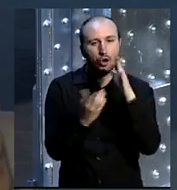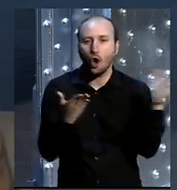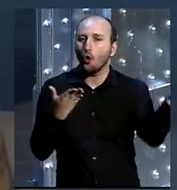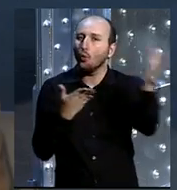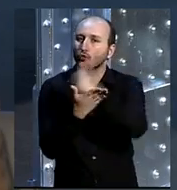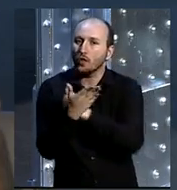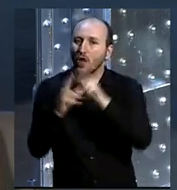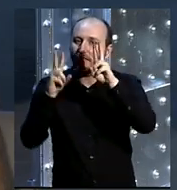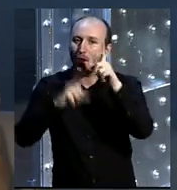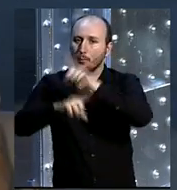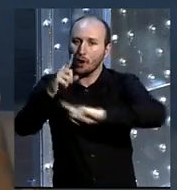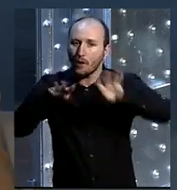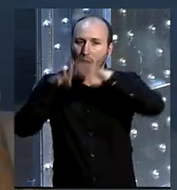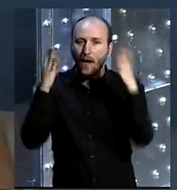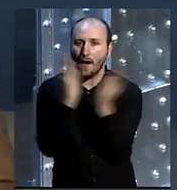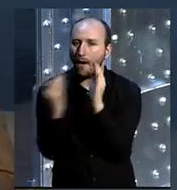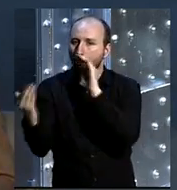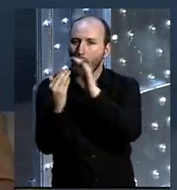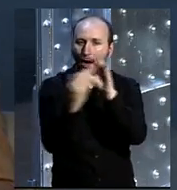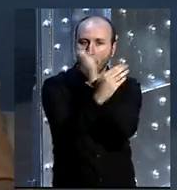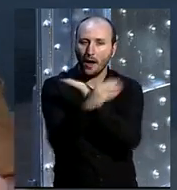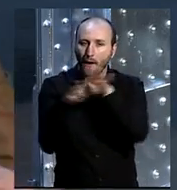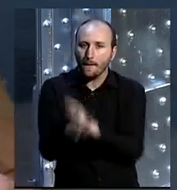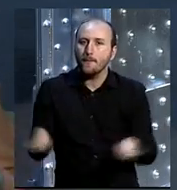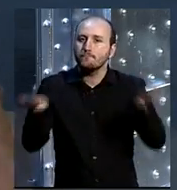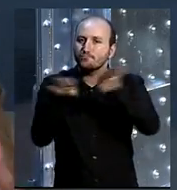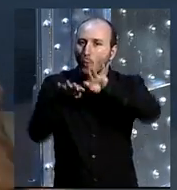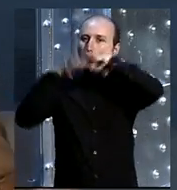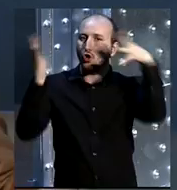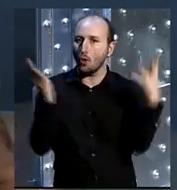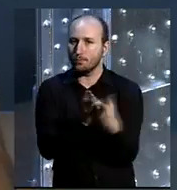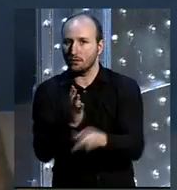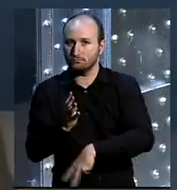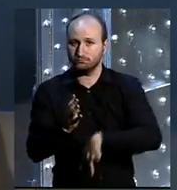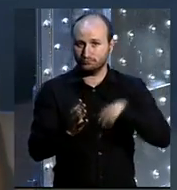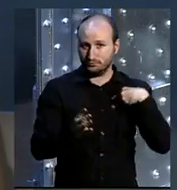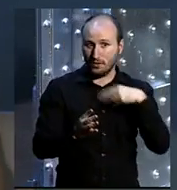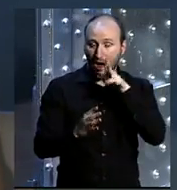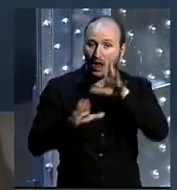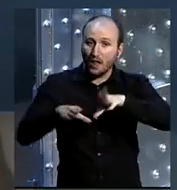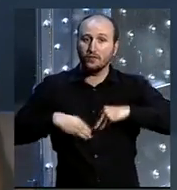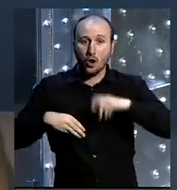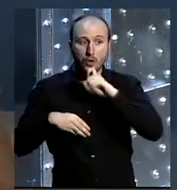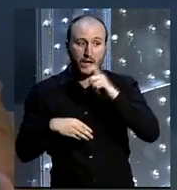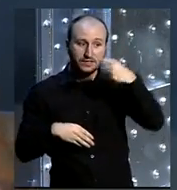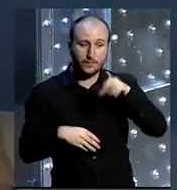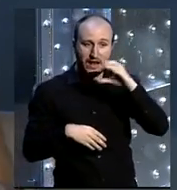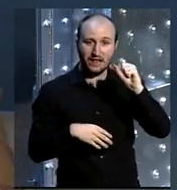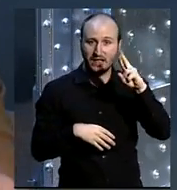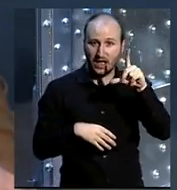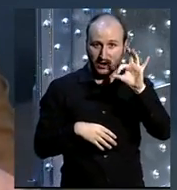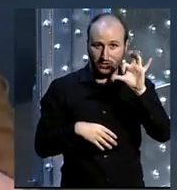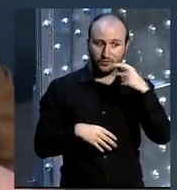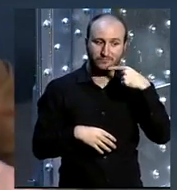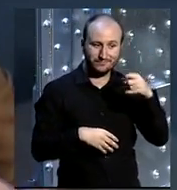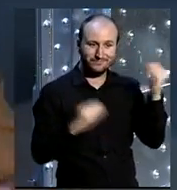tienen que ver con Internet de una manera global, y para empezar a afrontarlos, pues lógicamente, como decía muy bien también Carlos López Blanco, hay que